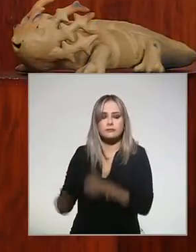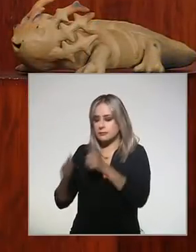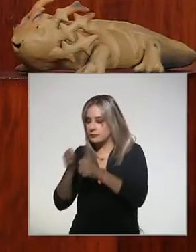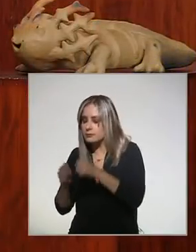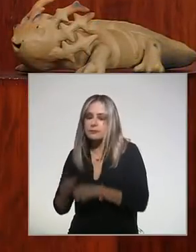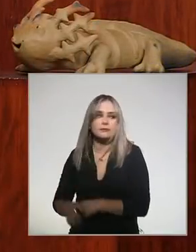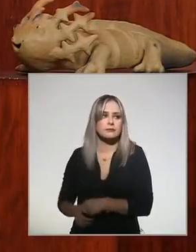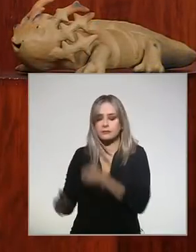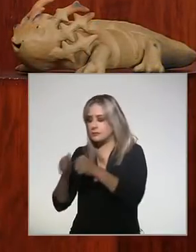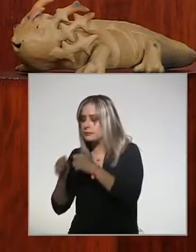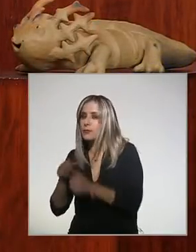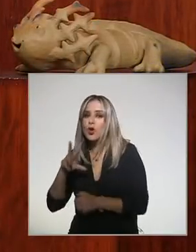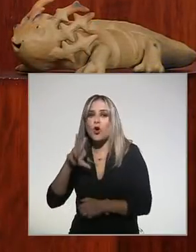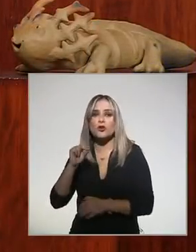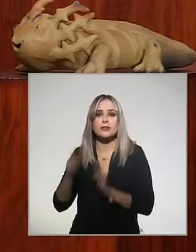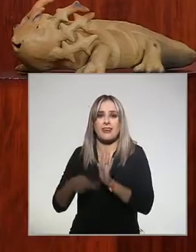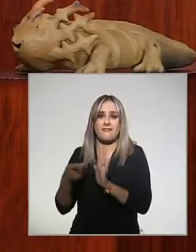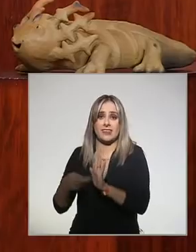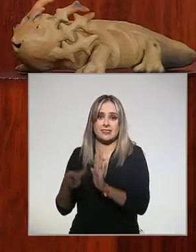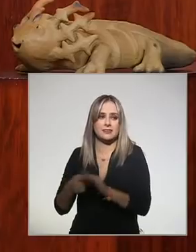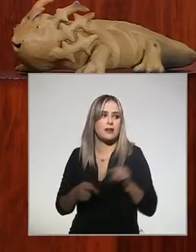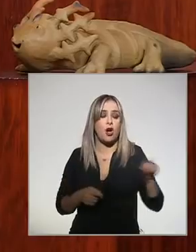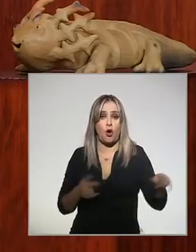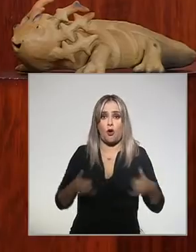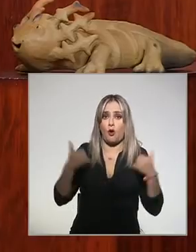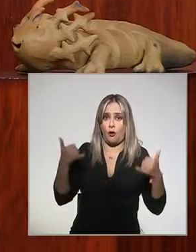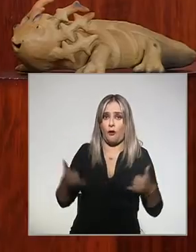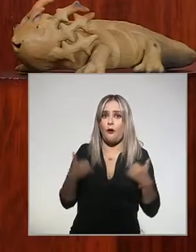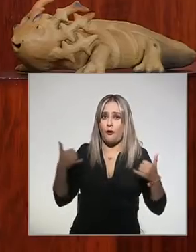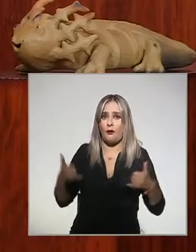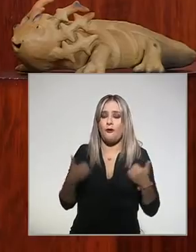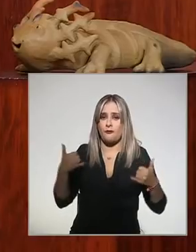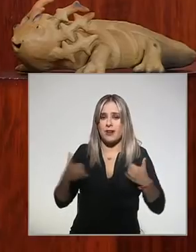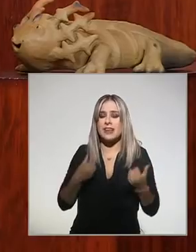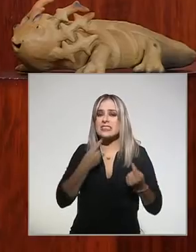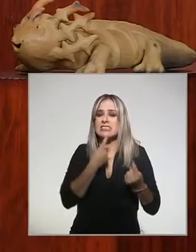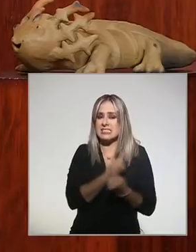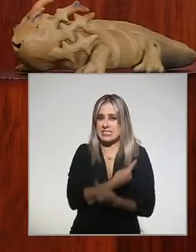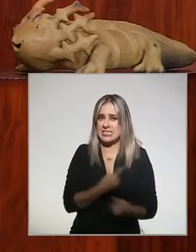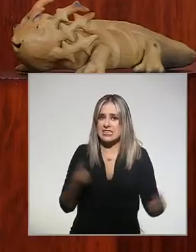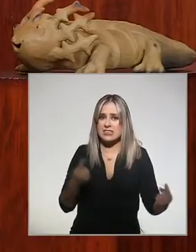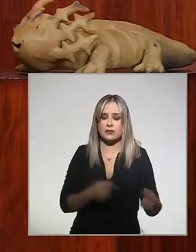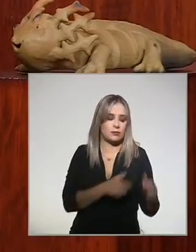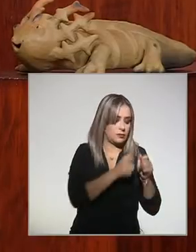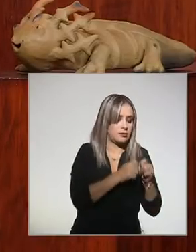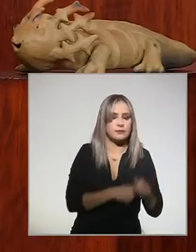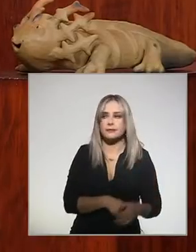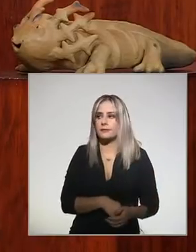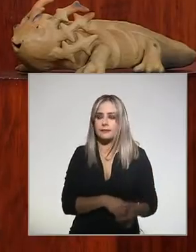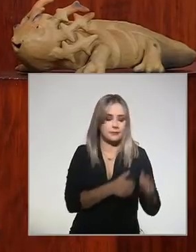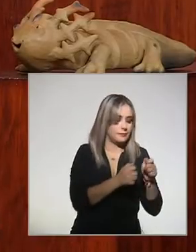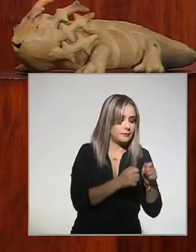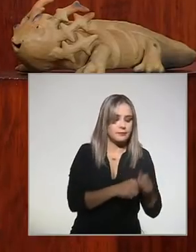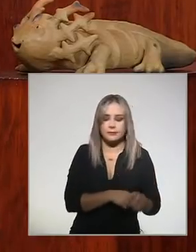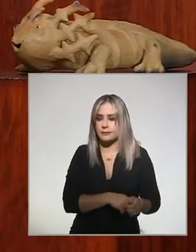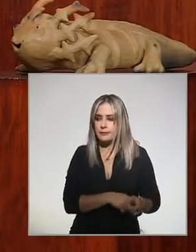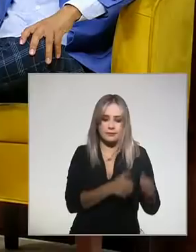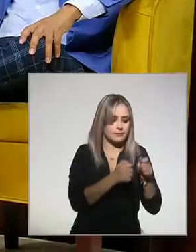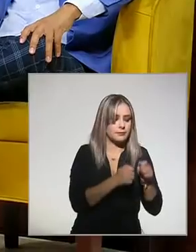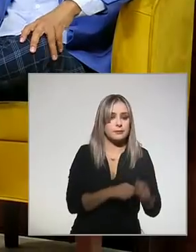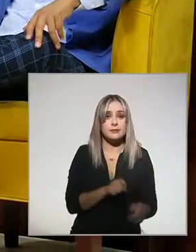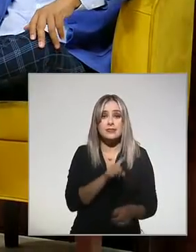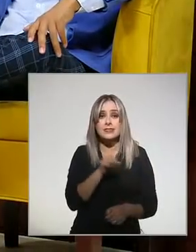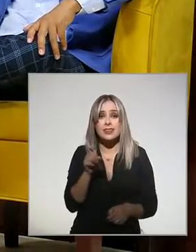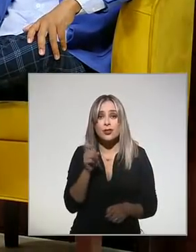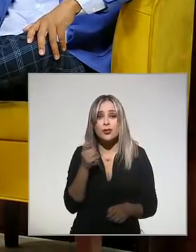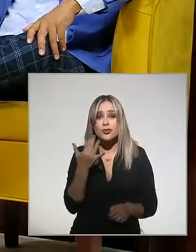veces. Las generaciones más jóvenes, adolescentes y niños también, lo hacen más de 150 veces. Eso ya